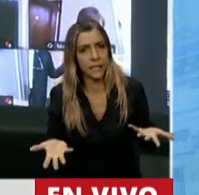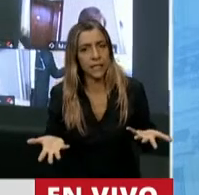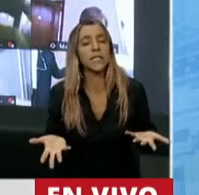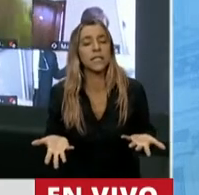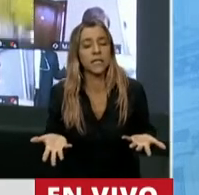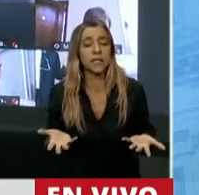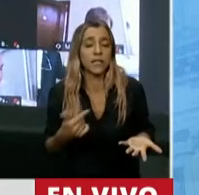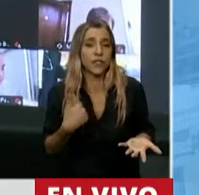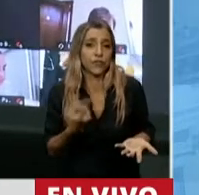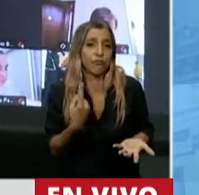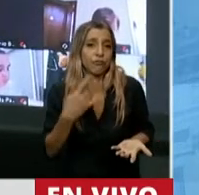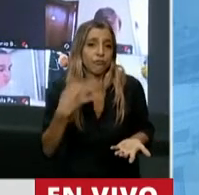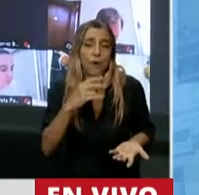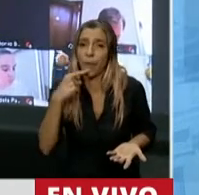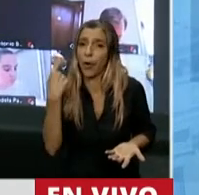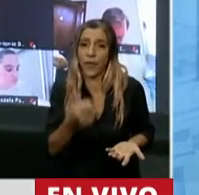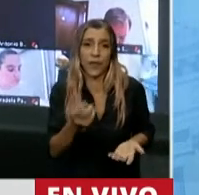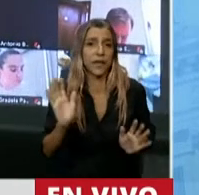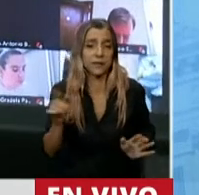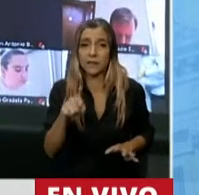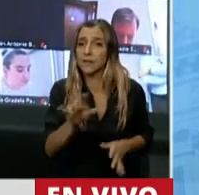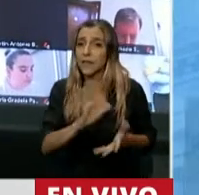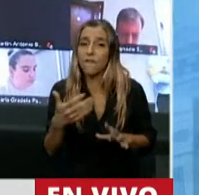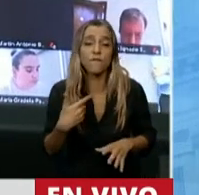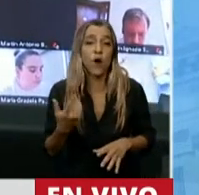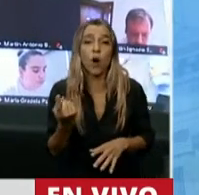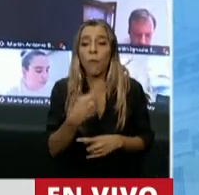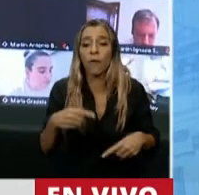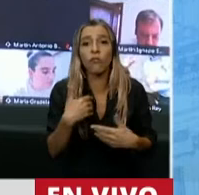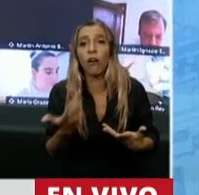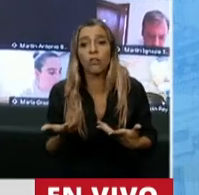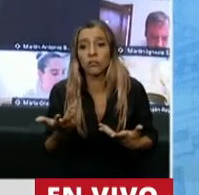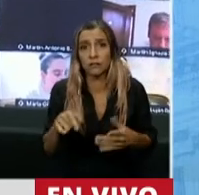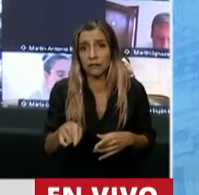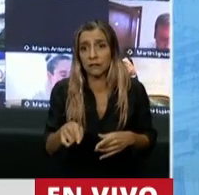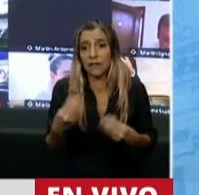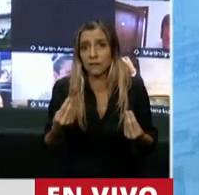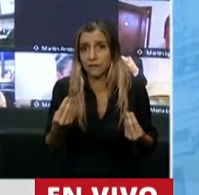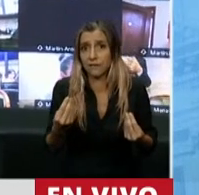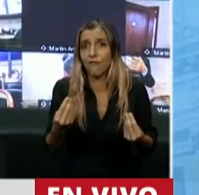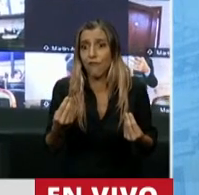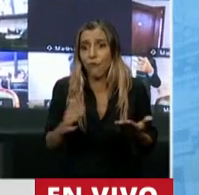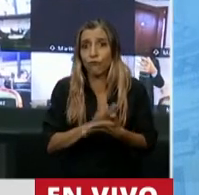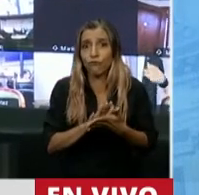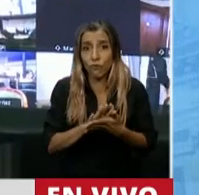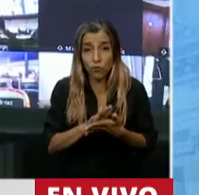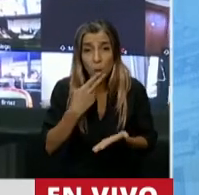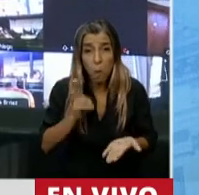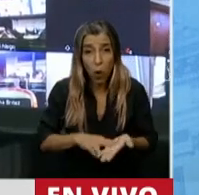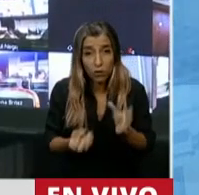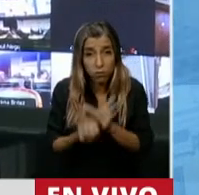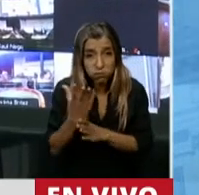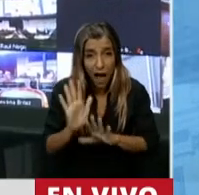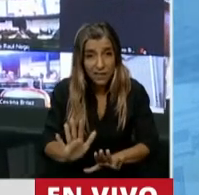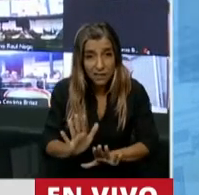que decirlo, ese incremento del recurso no es un buen camino incrementando impuestos. Hoy